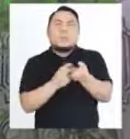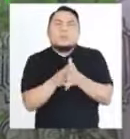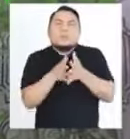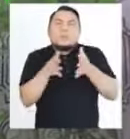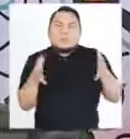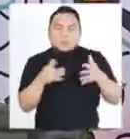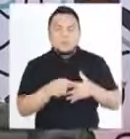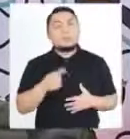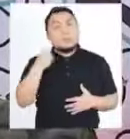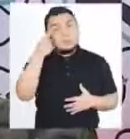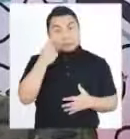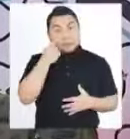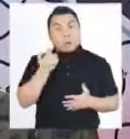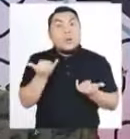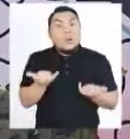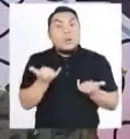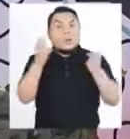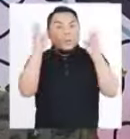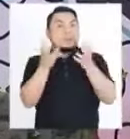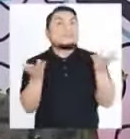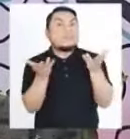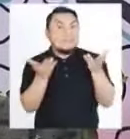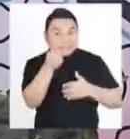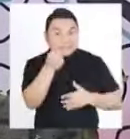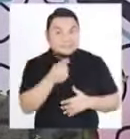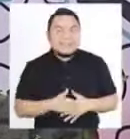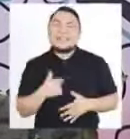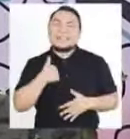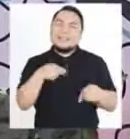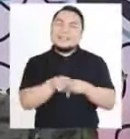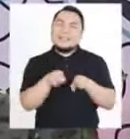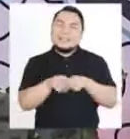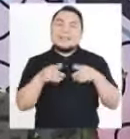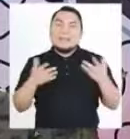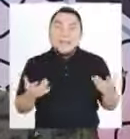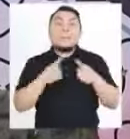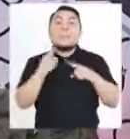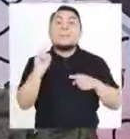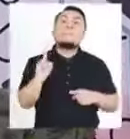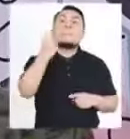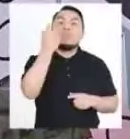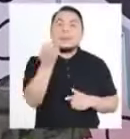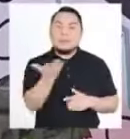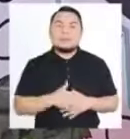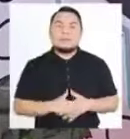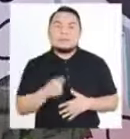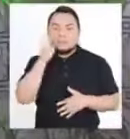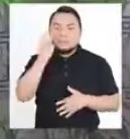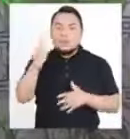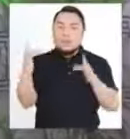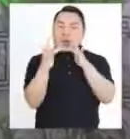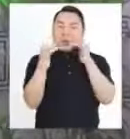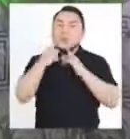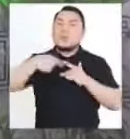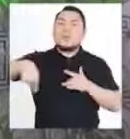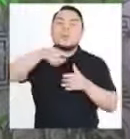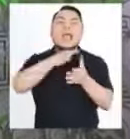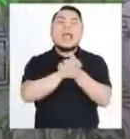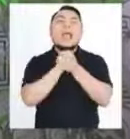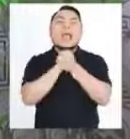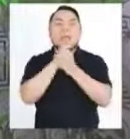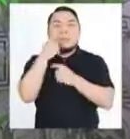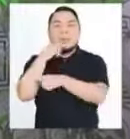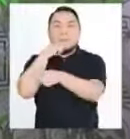en el organismo. ¿Quieren saber qué conoceremos hoy? Yo también, pero primero nos vamos a conectar